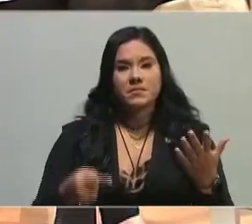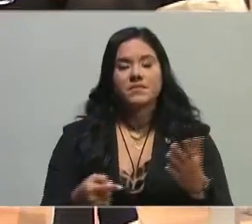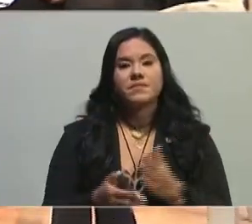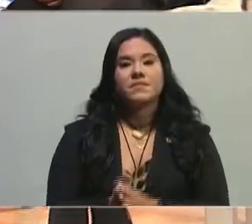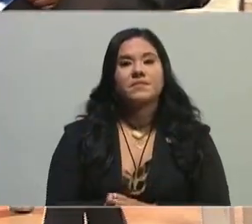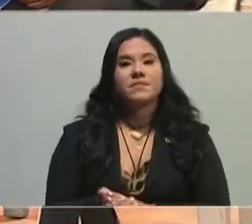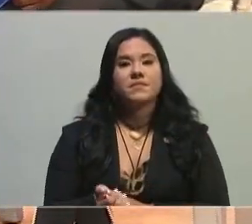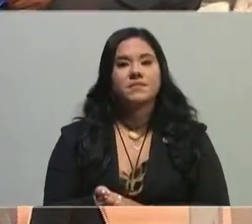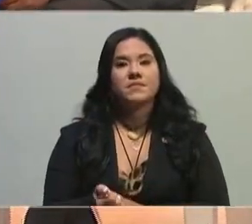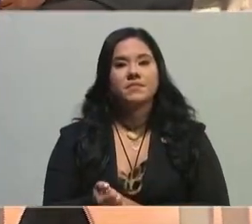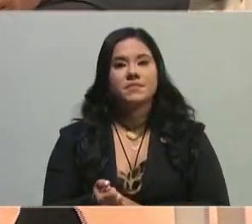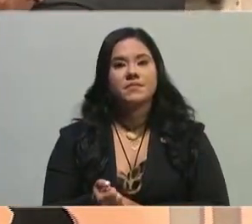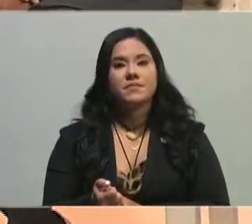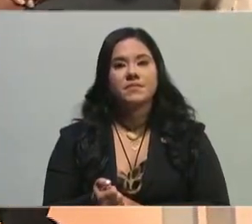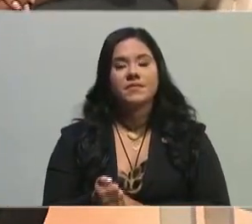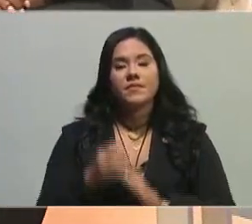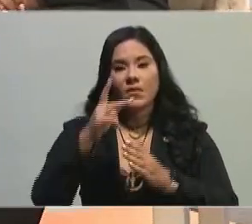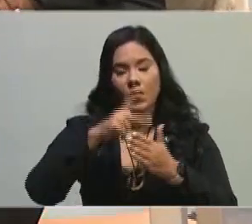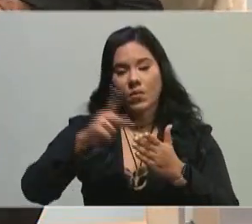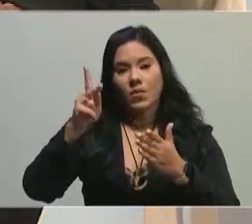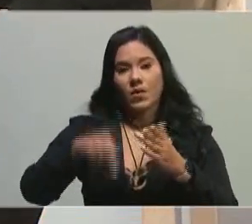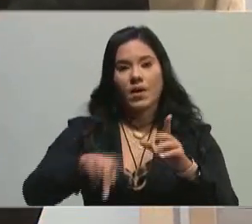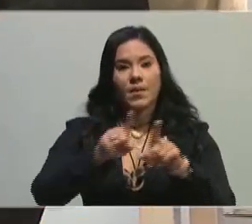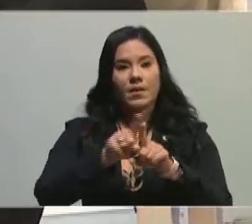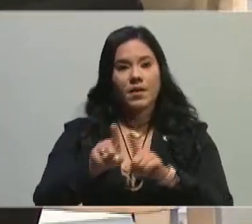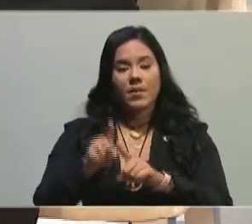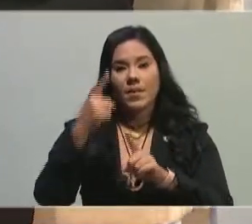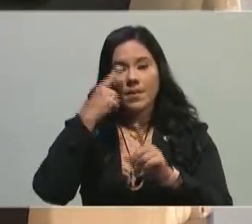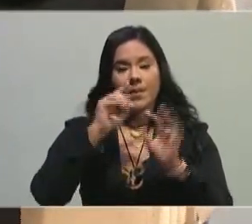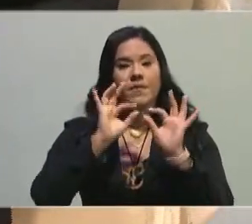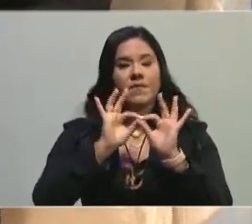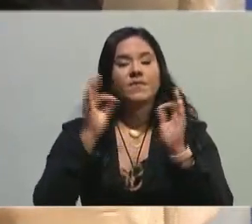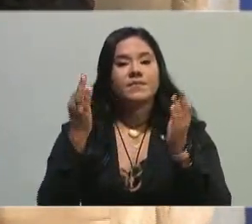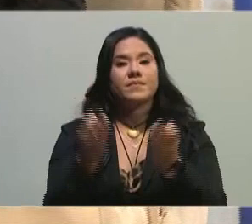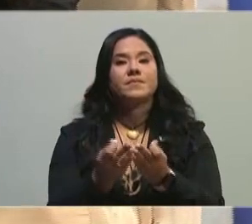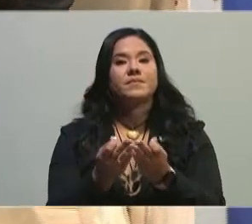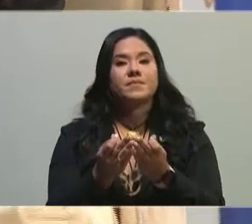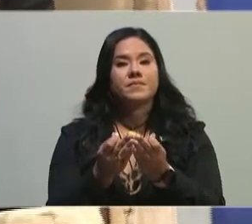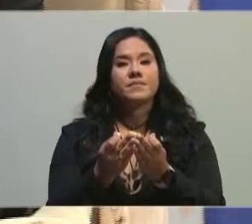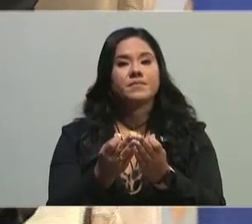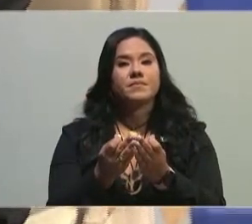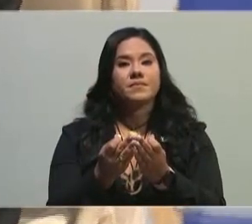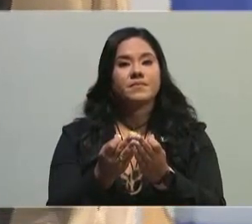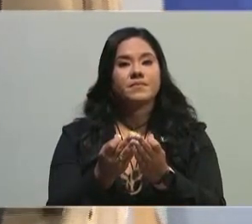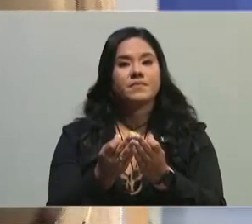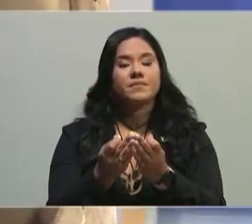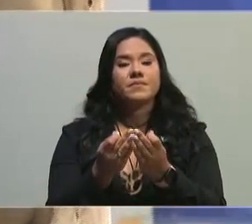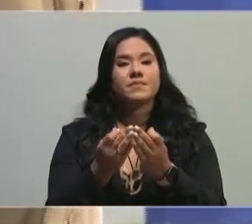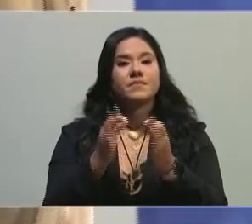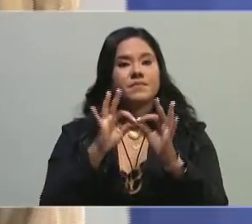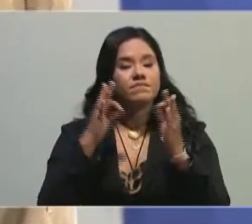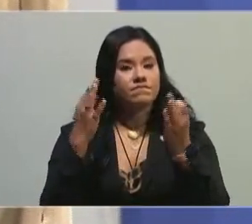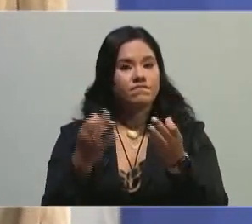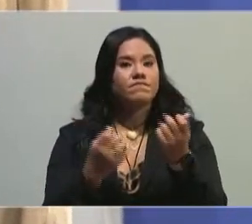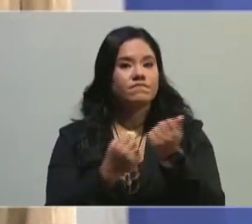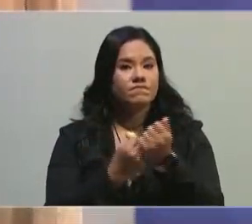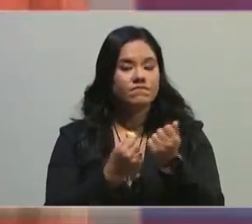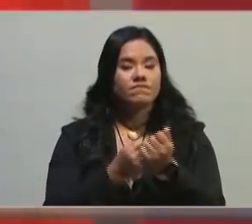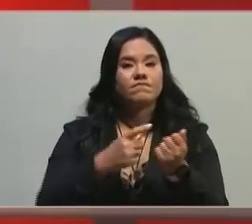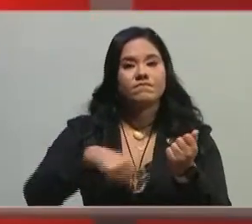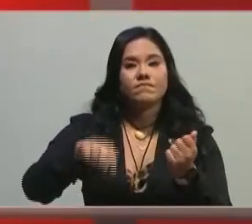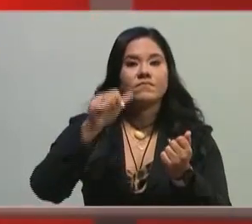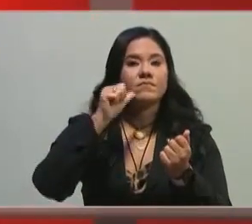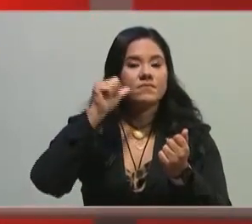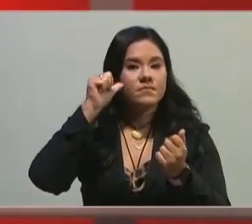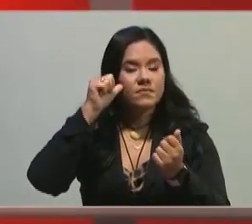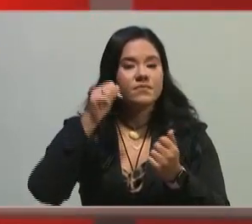canastilla tenemos un programa también Para apoyar los peluqueros apoyar las mujeres que